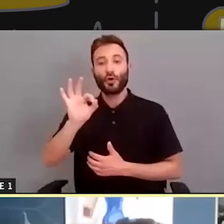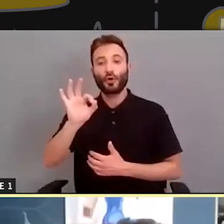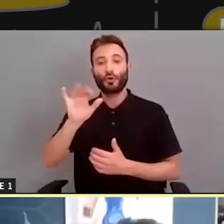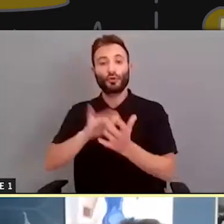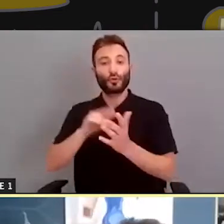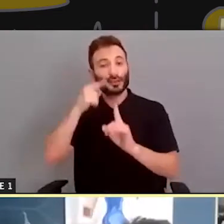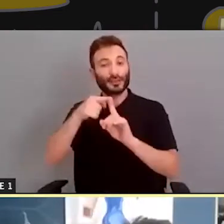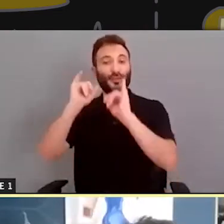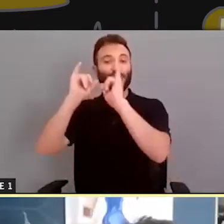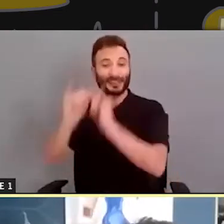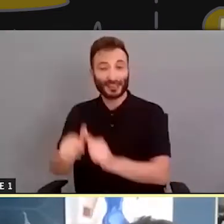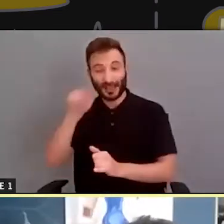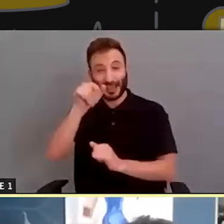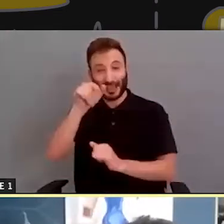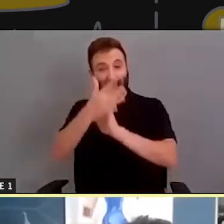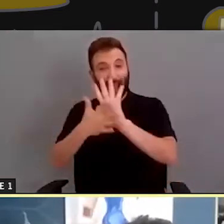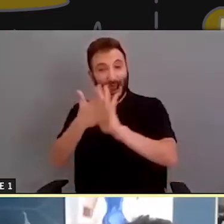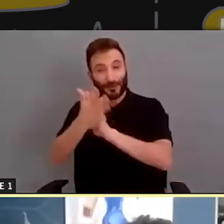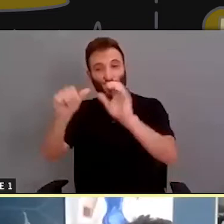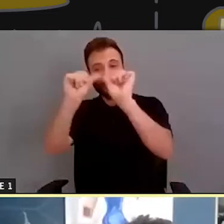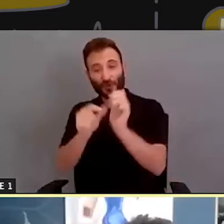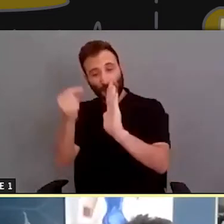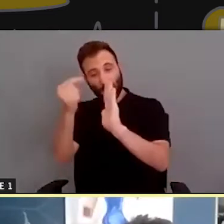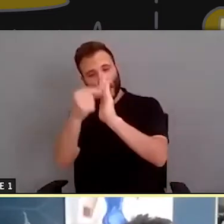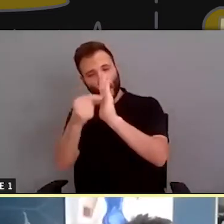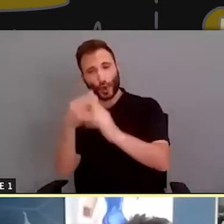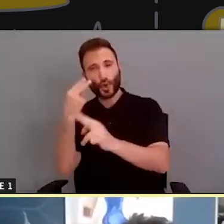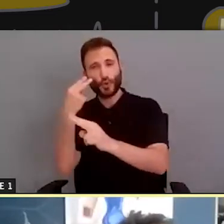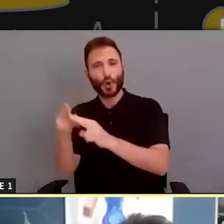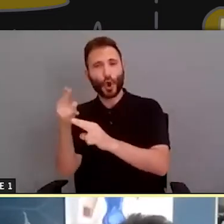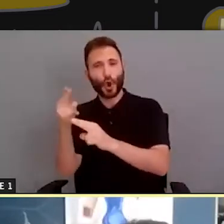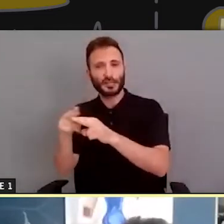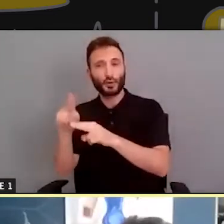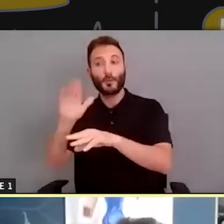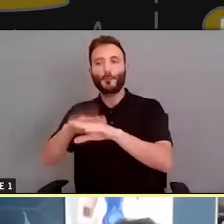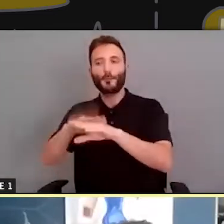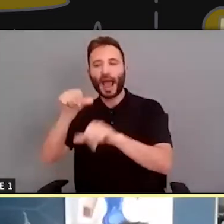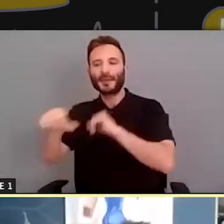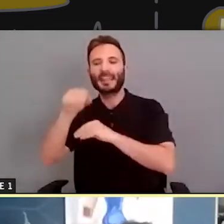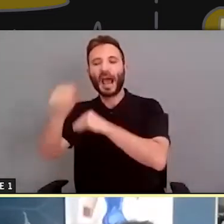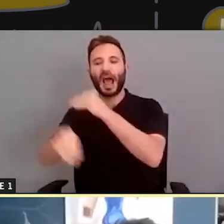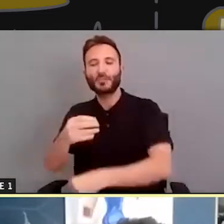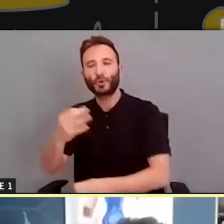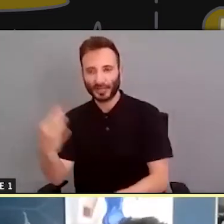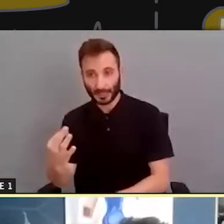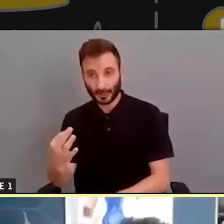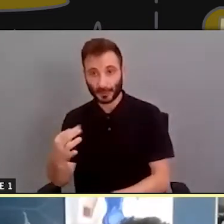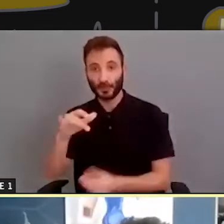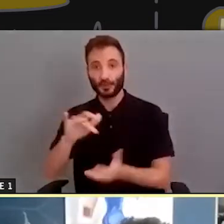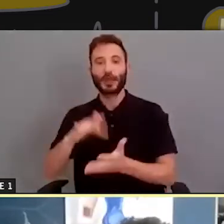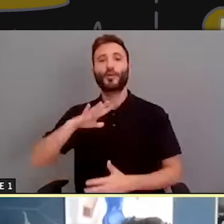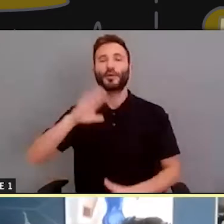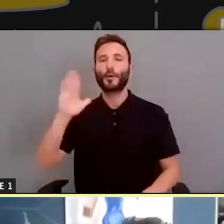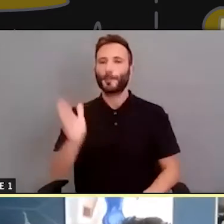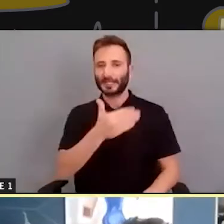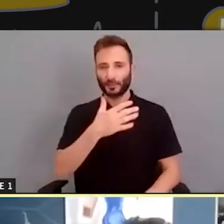de unos ejes políticos. Ahora es el momento de hacer el qué. Entonces, si podemos, por favor, pasar a la siguiente